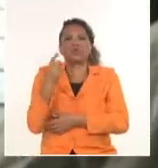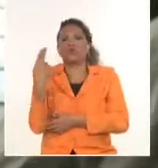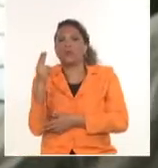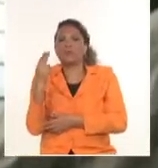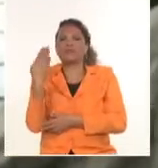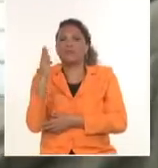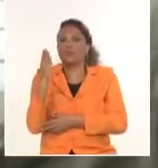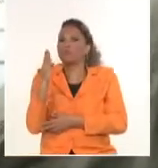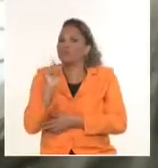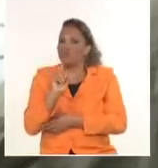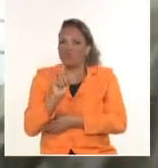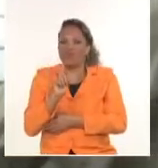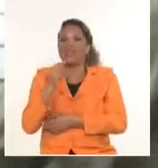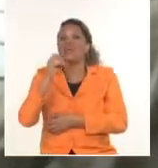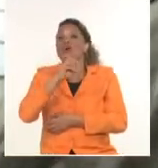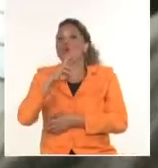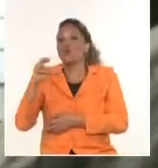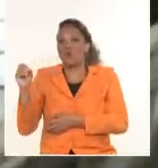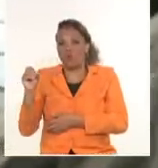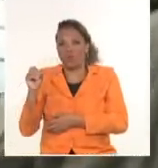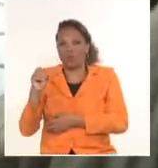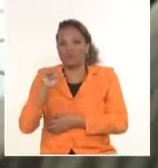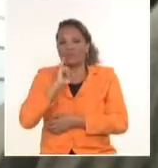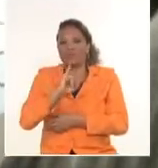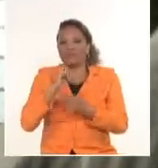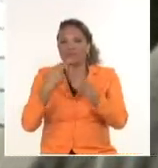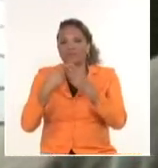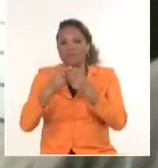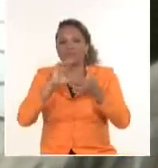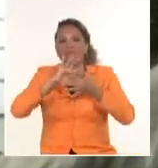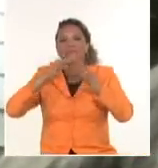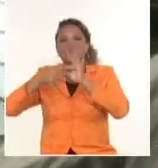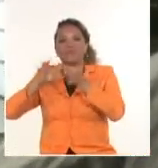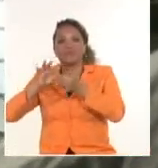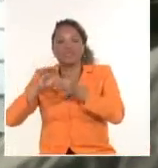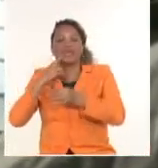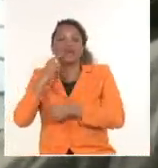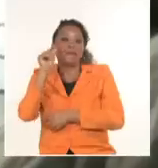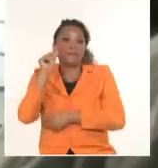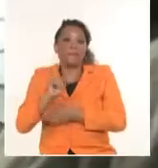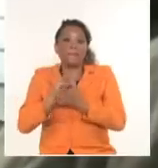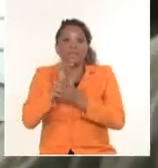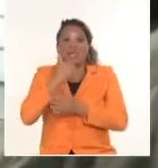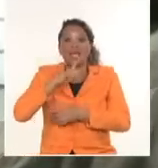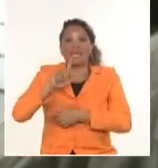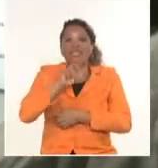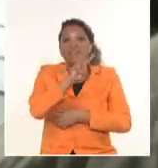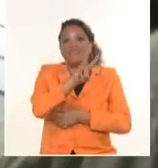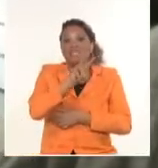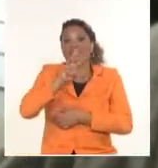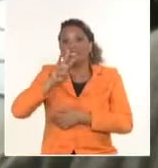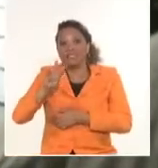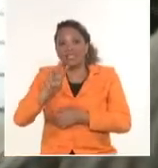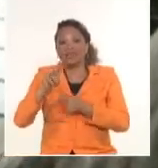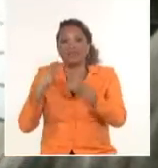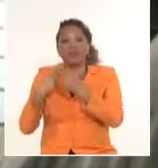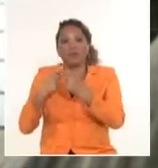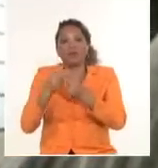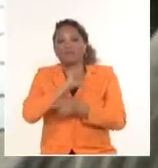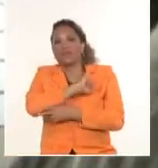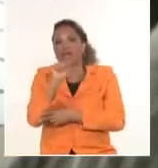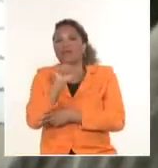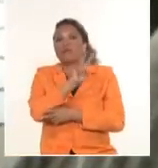oro. Mijaín que está embuido en sus 6º Juegos Olímpicos. Entonces, Mijaín, un hombre que de 23 combates ganó 22, que no le marcaron un